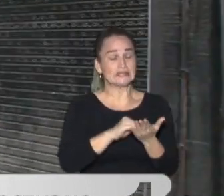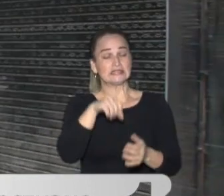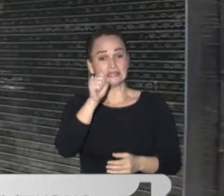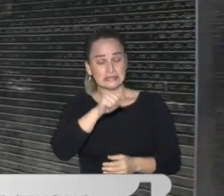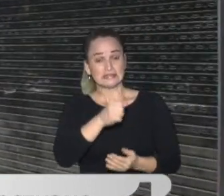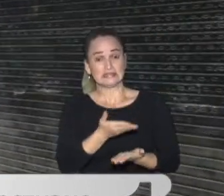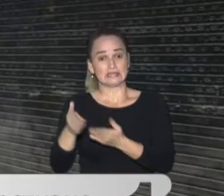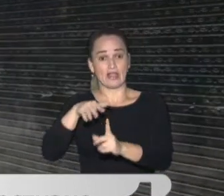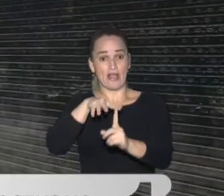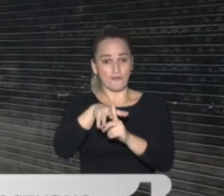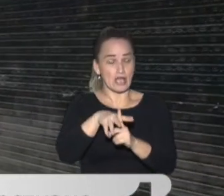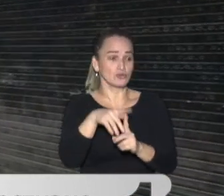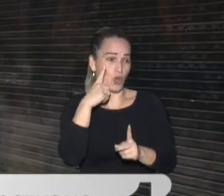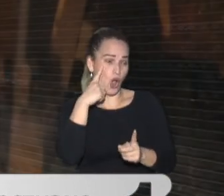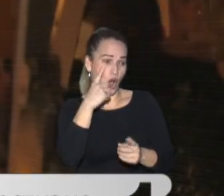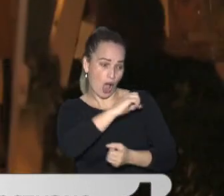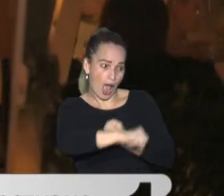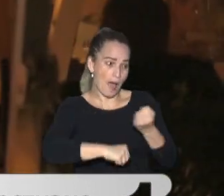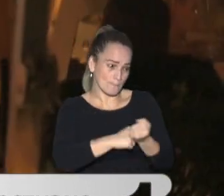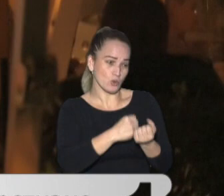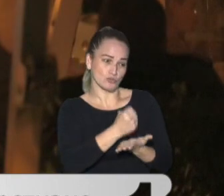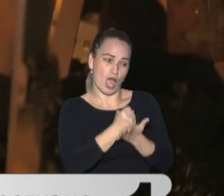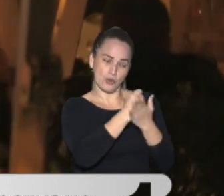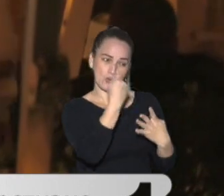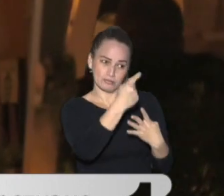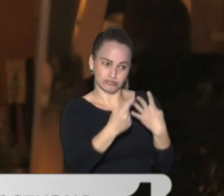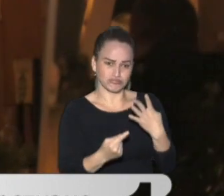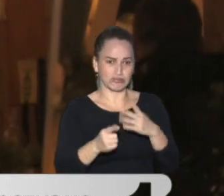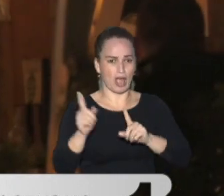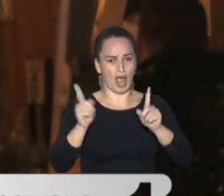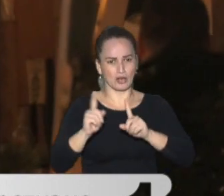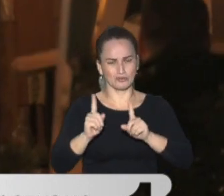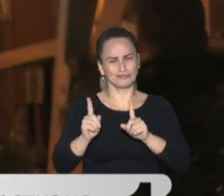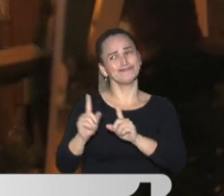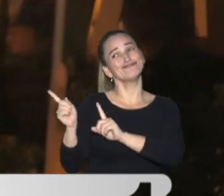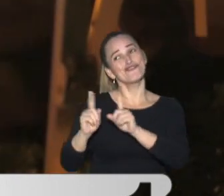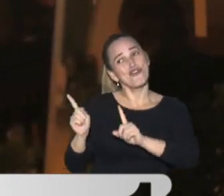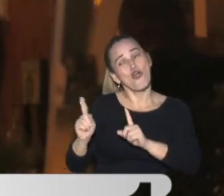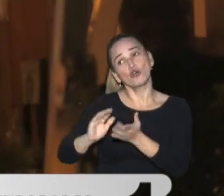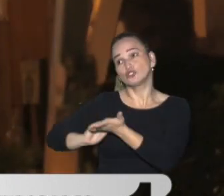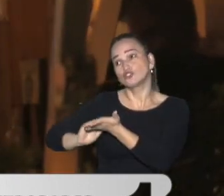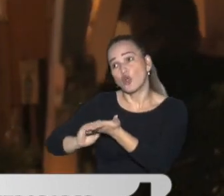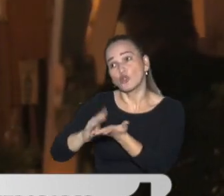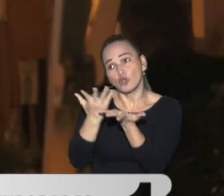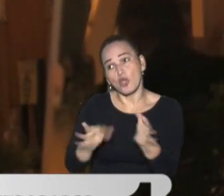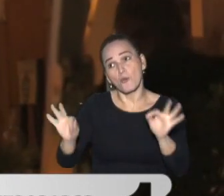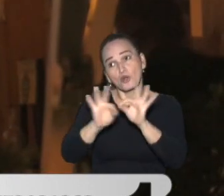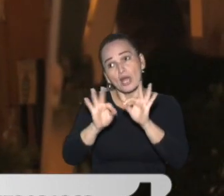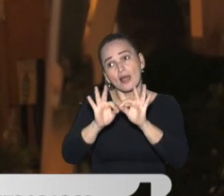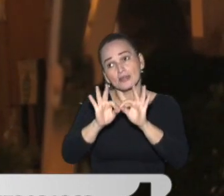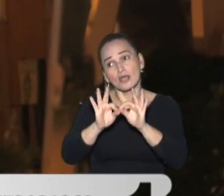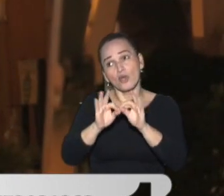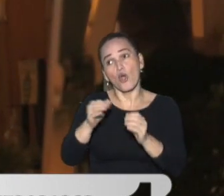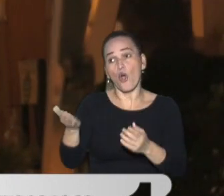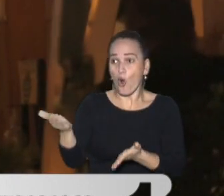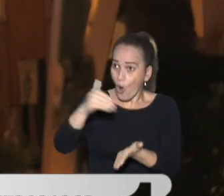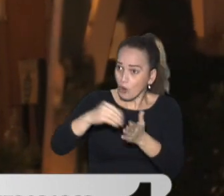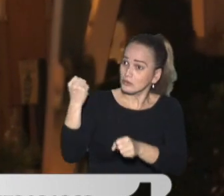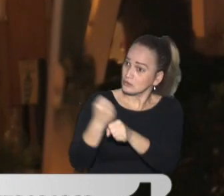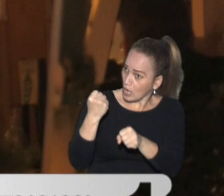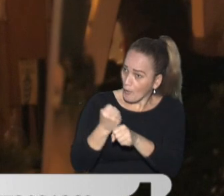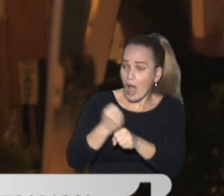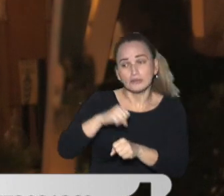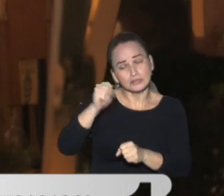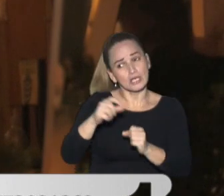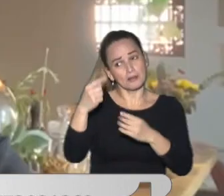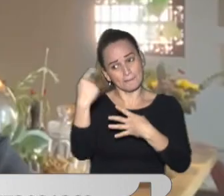afectaciones ofrecieron alternativas económicas. Sin embargo, para muchos de ellos la única solución es que les permitan volver a sus actividades cumpliendo los protocolos